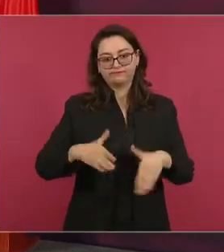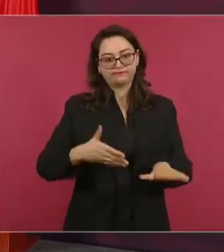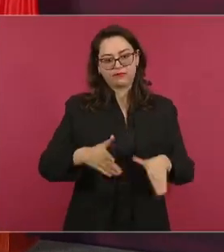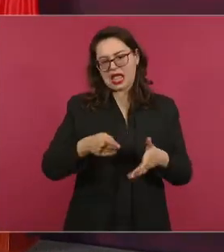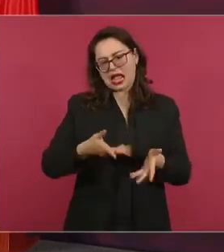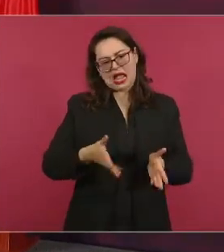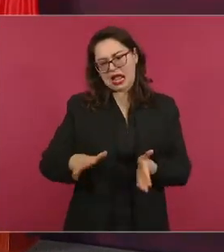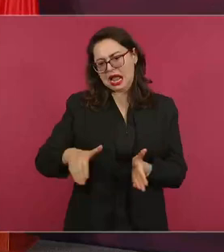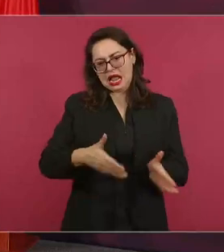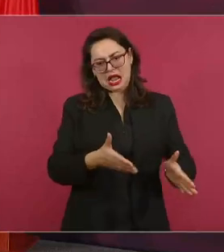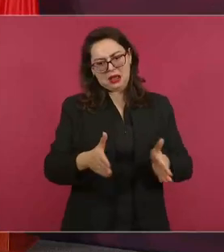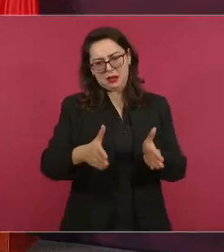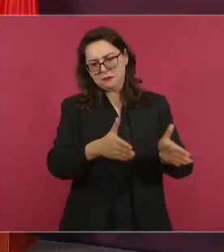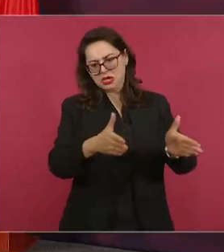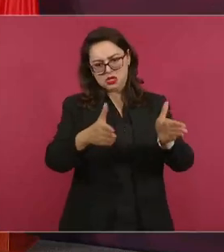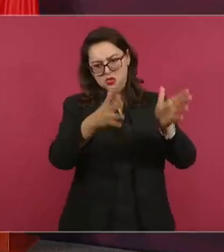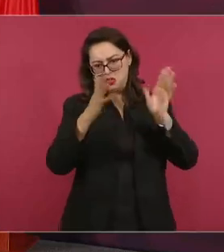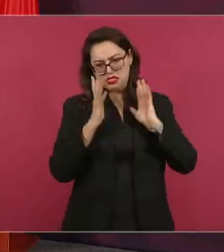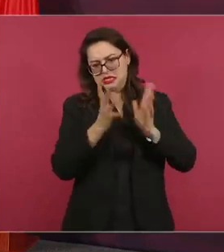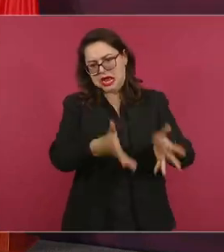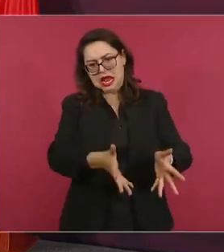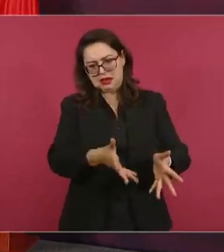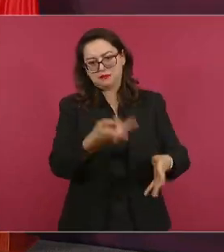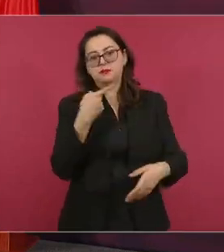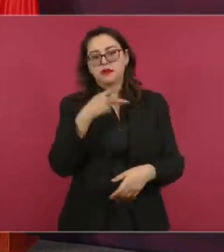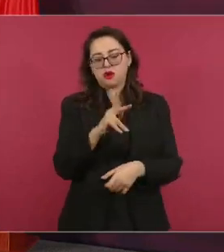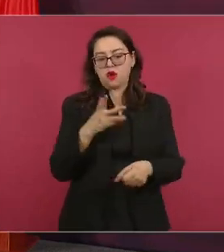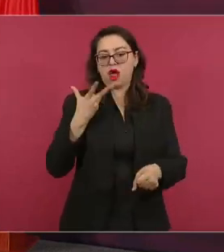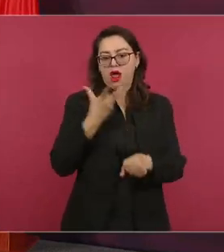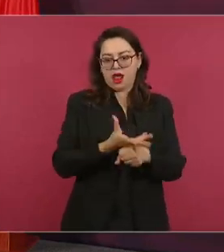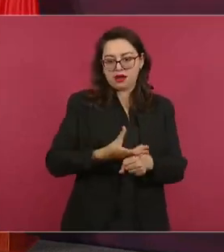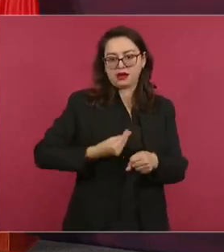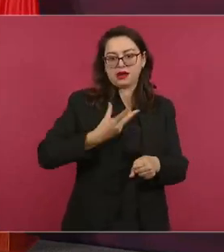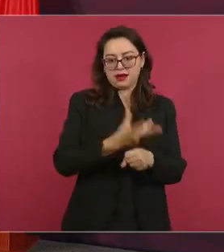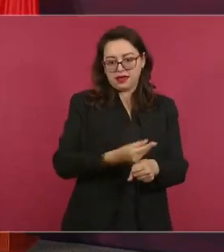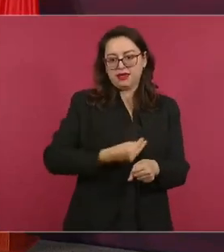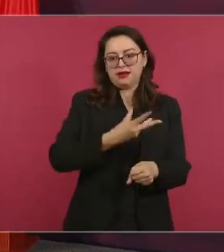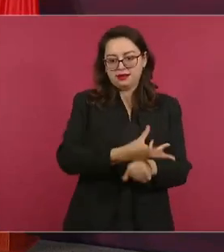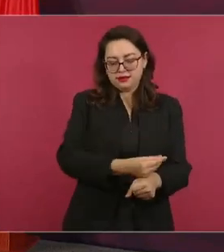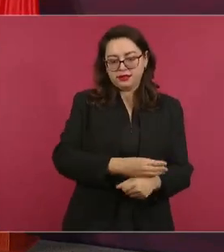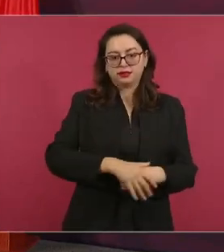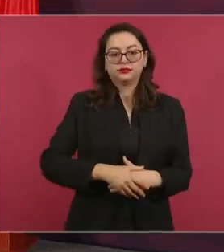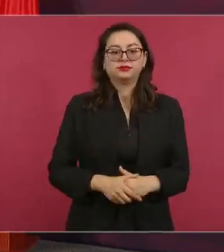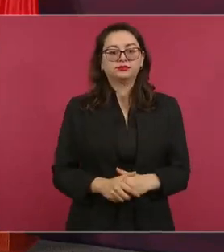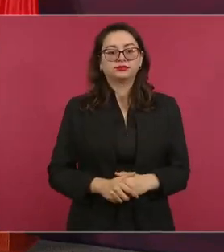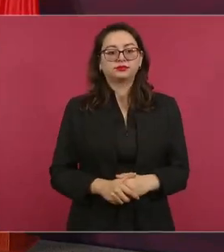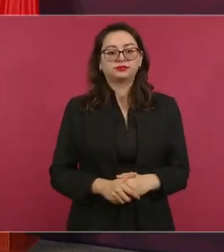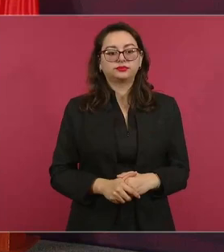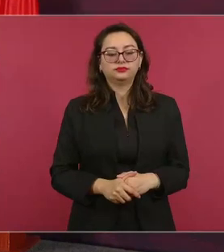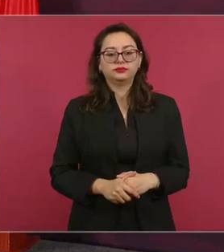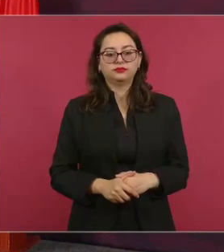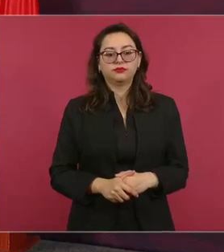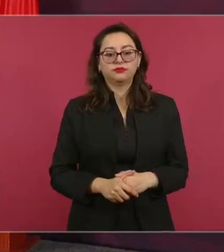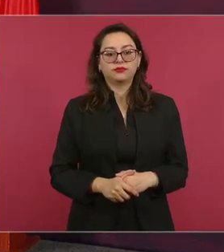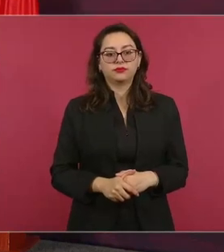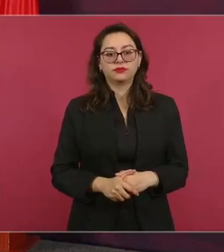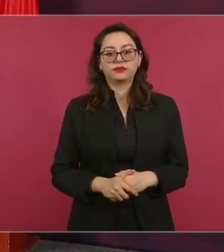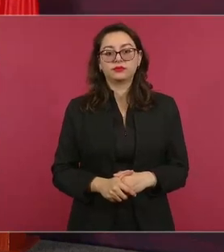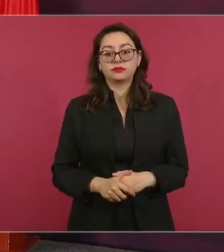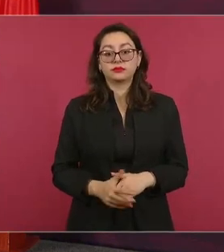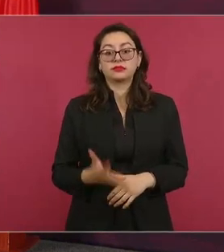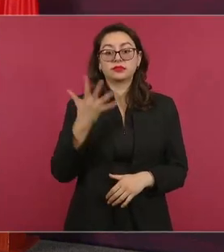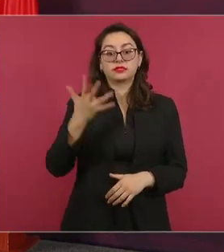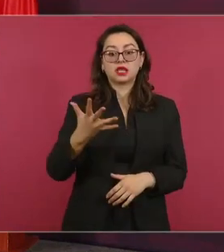Pensamos que como para… Aquí va, mira, este es… A ver, regresa eso. Lo están haciendo 5